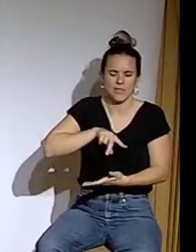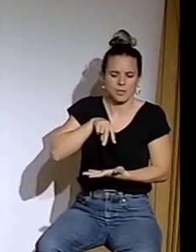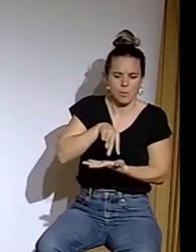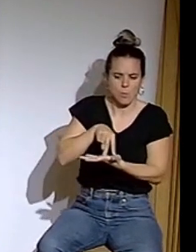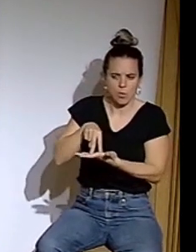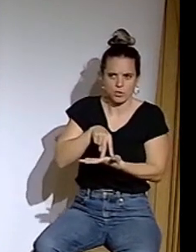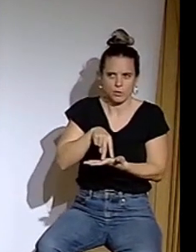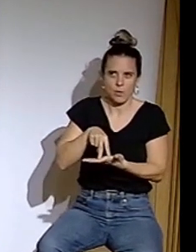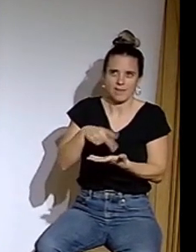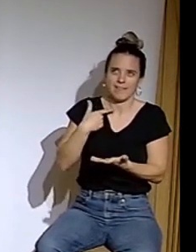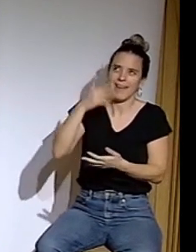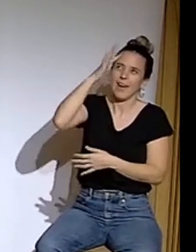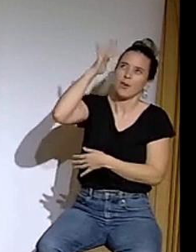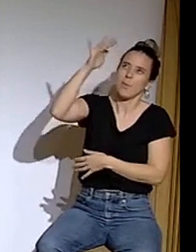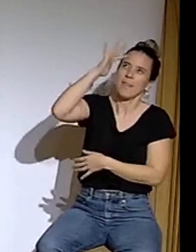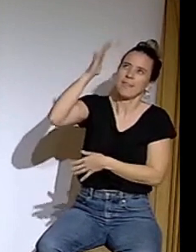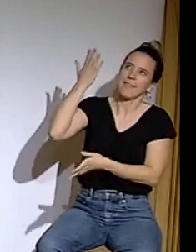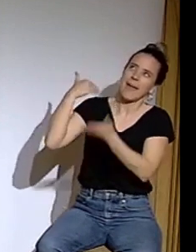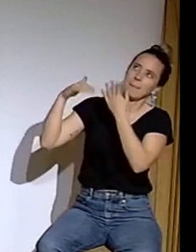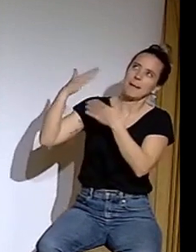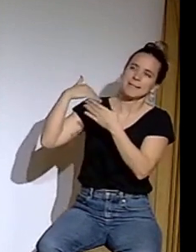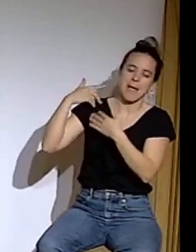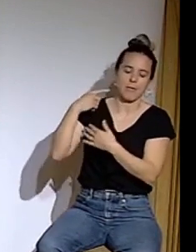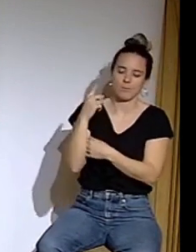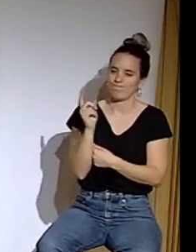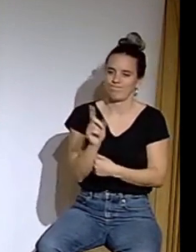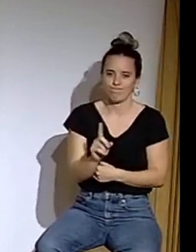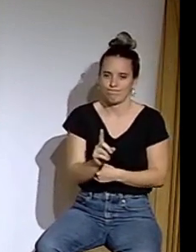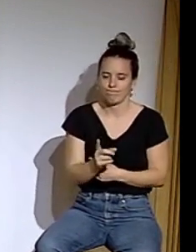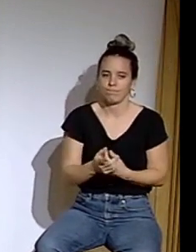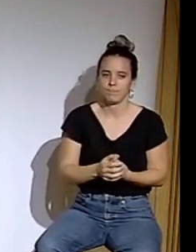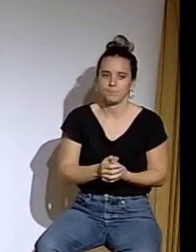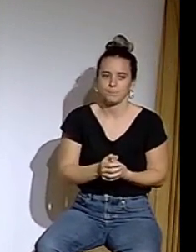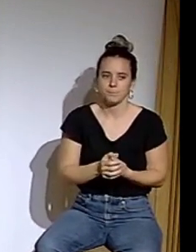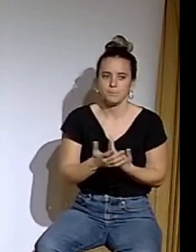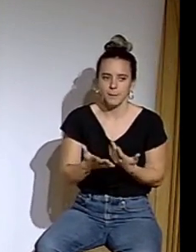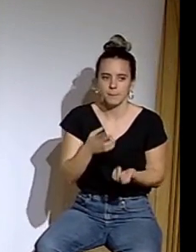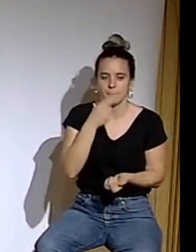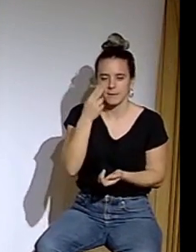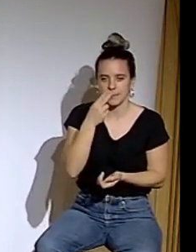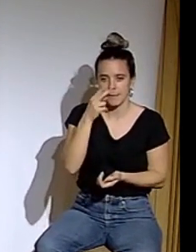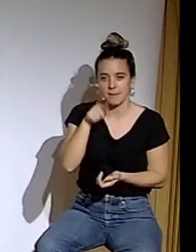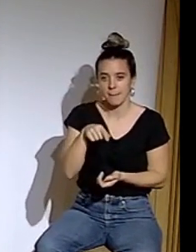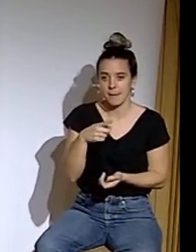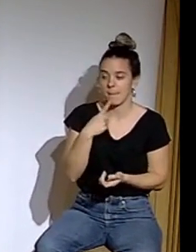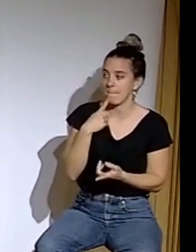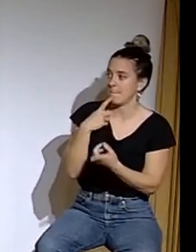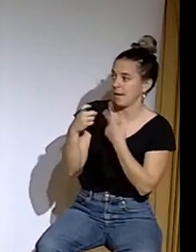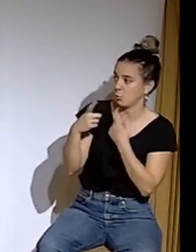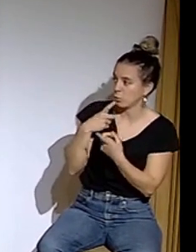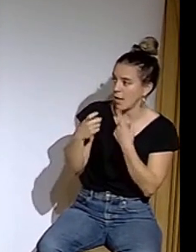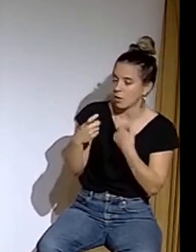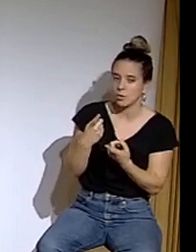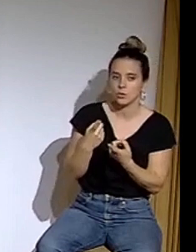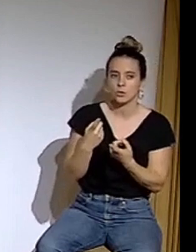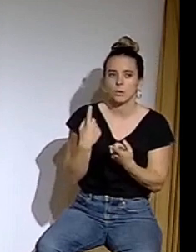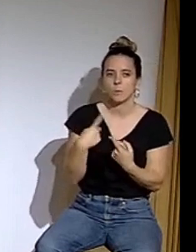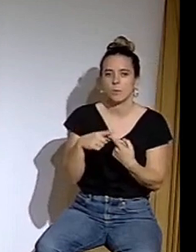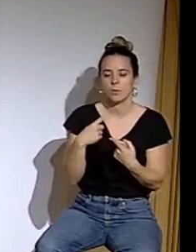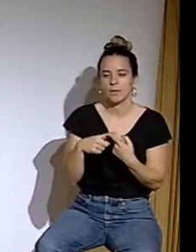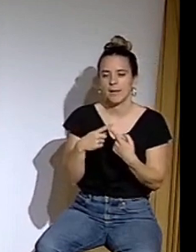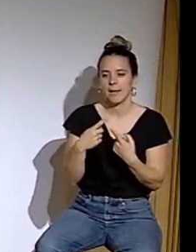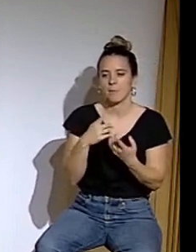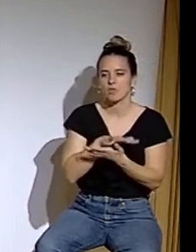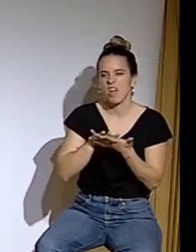y no romantizar tanto este pasado y me interesaba también preguntaros cómo porque se ha hablado mucho